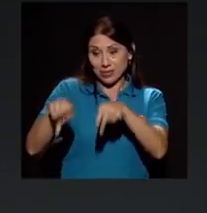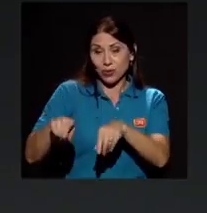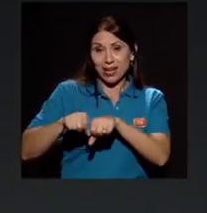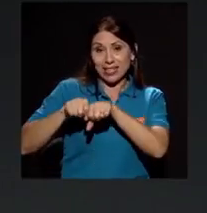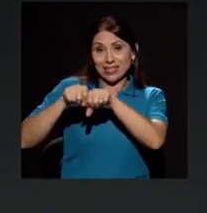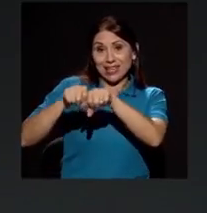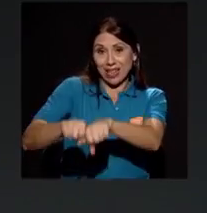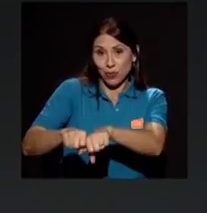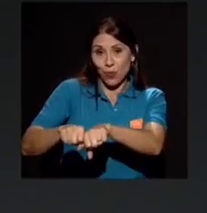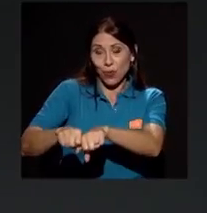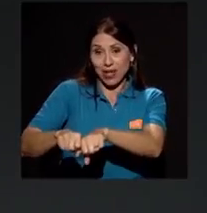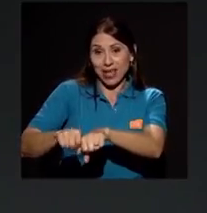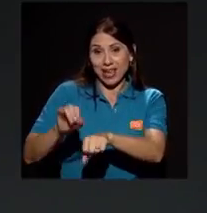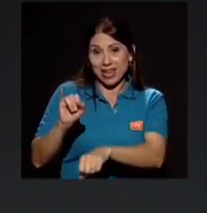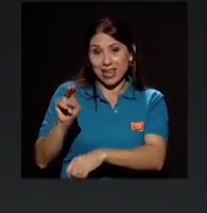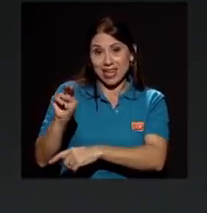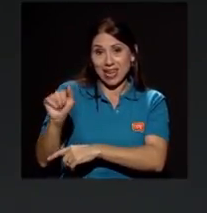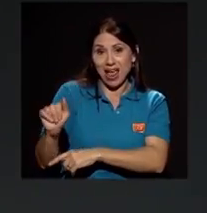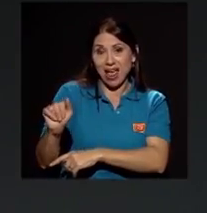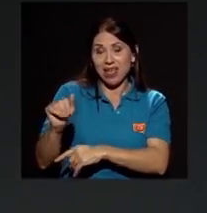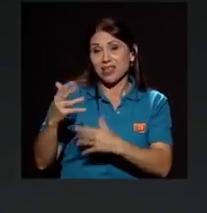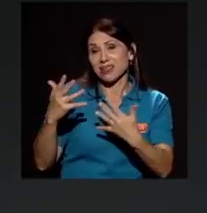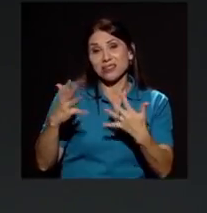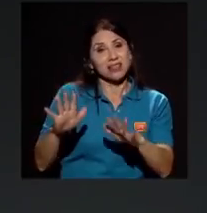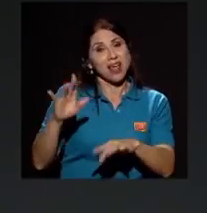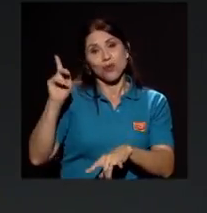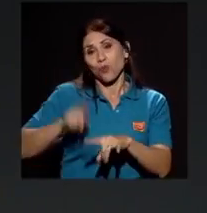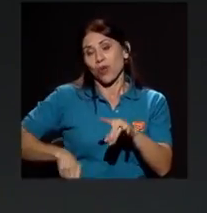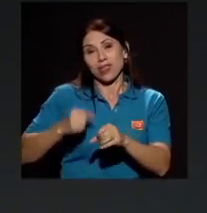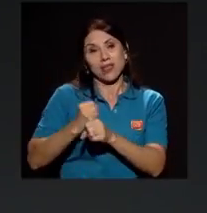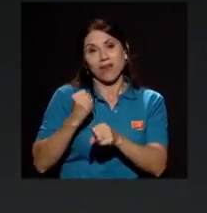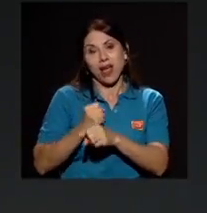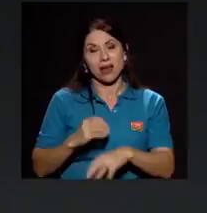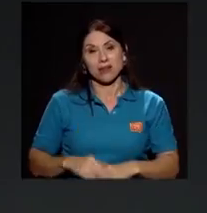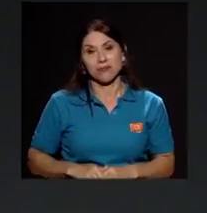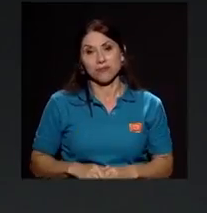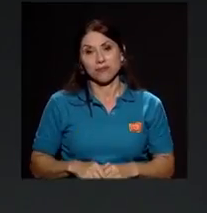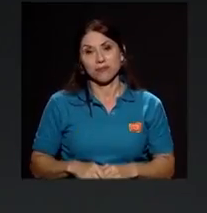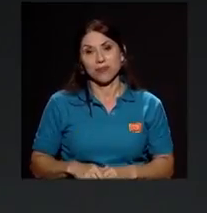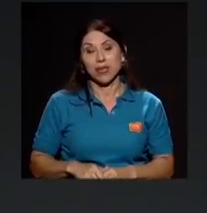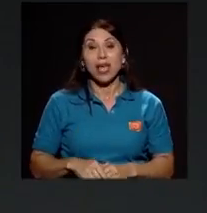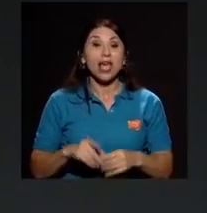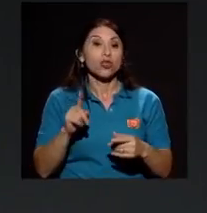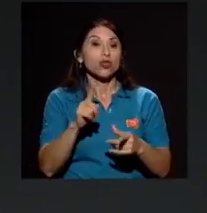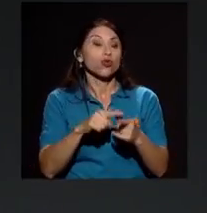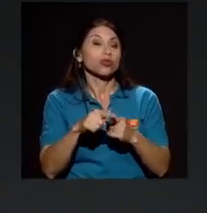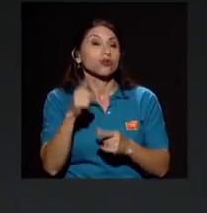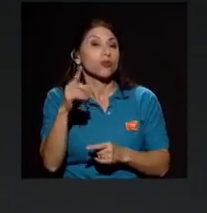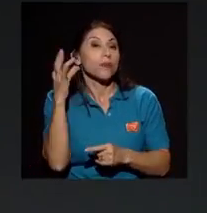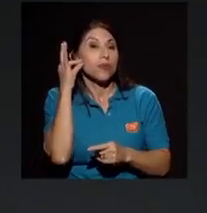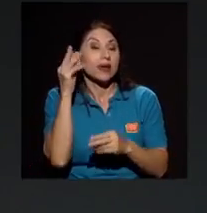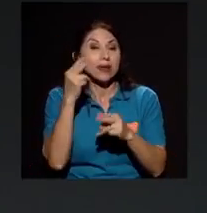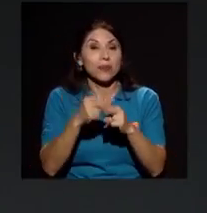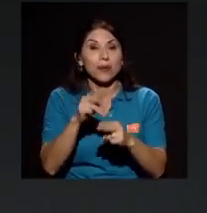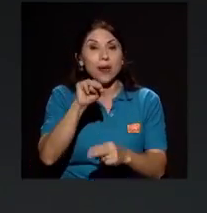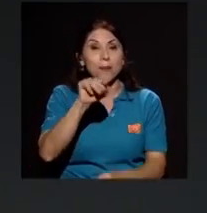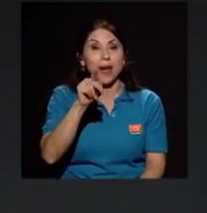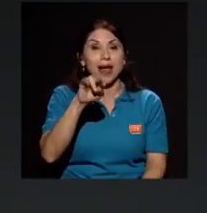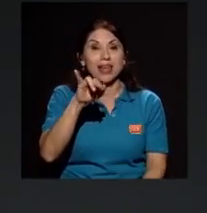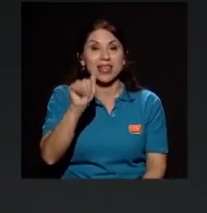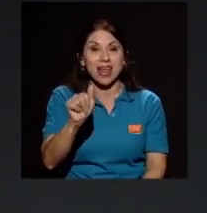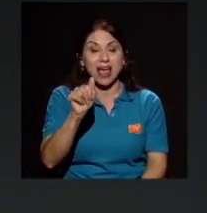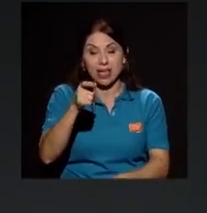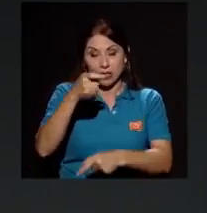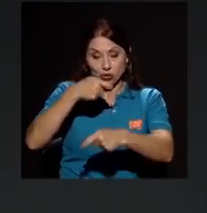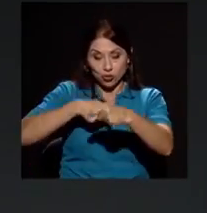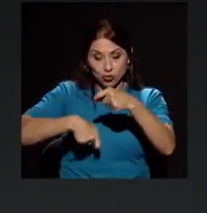ya no ya no puede trabajar y entonces es sustituido por maría que maría es otra graduada del tecnológico